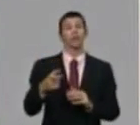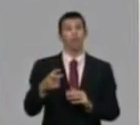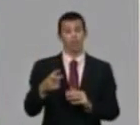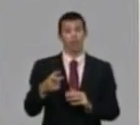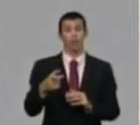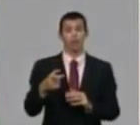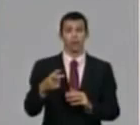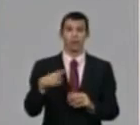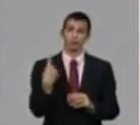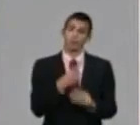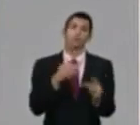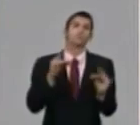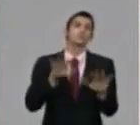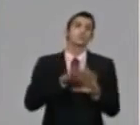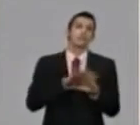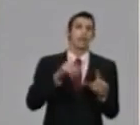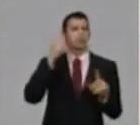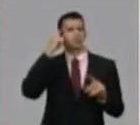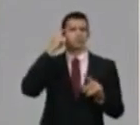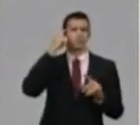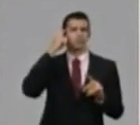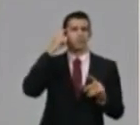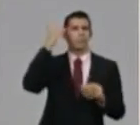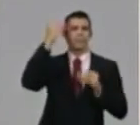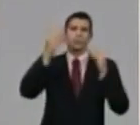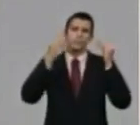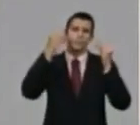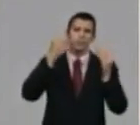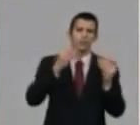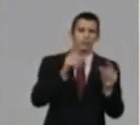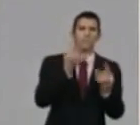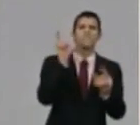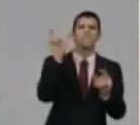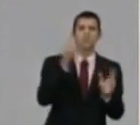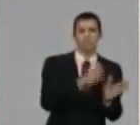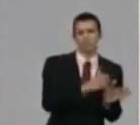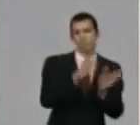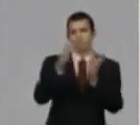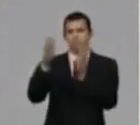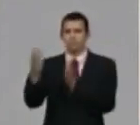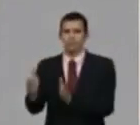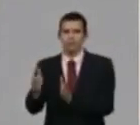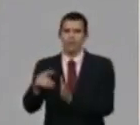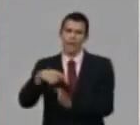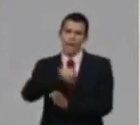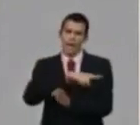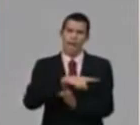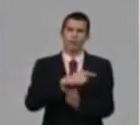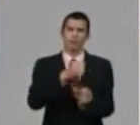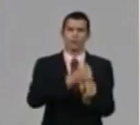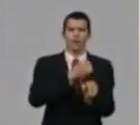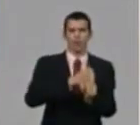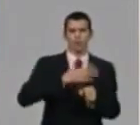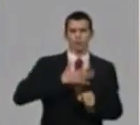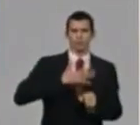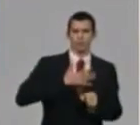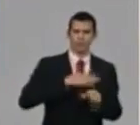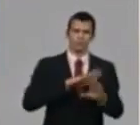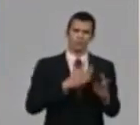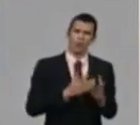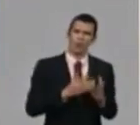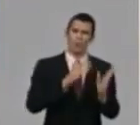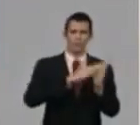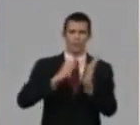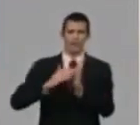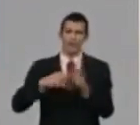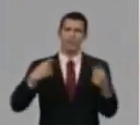aplazamiento hasta finales del mes de mayo, de todos los pagos tributarios, las cuotas, la declaración